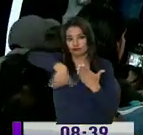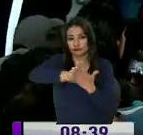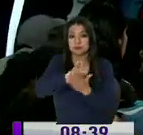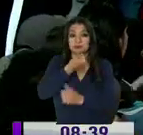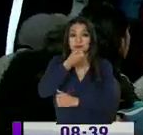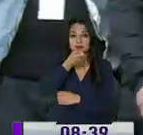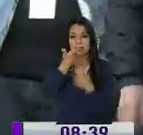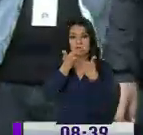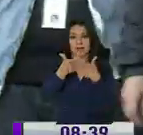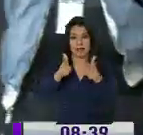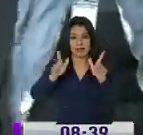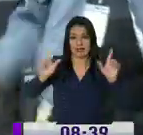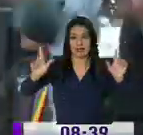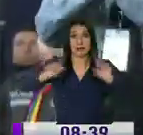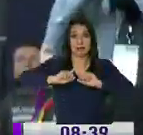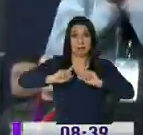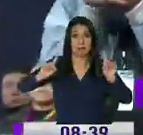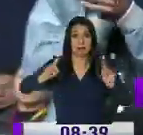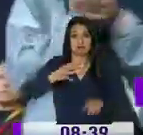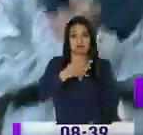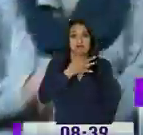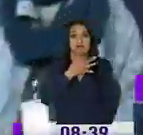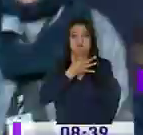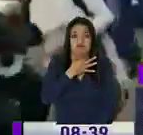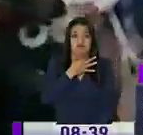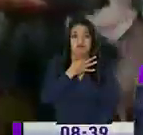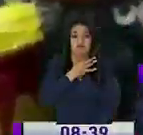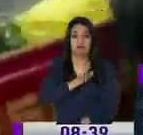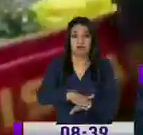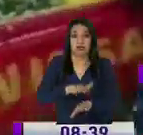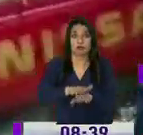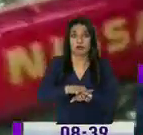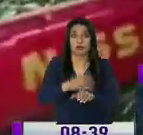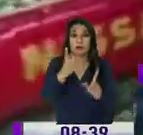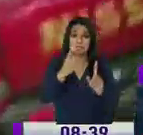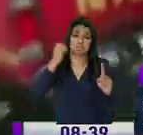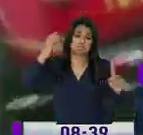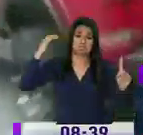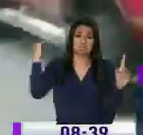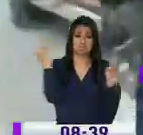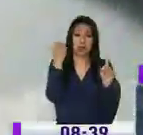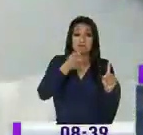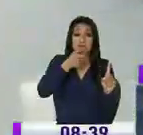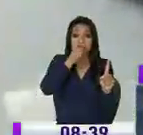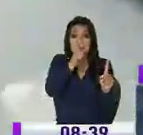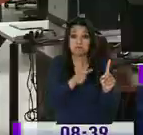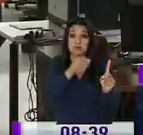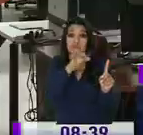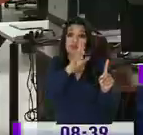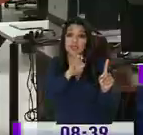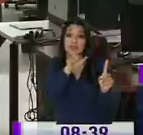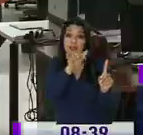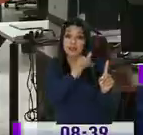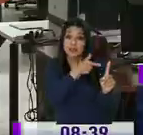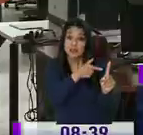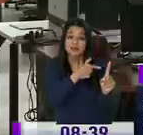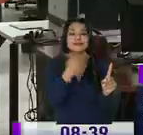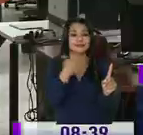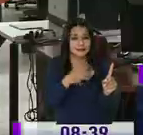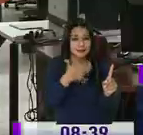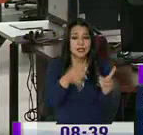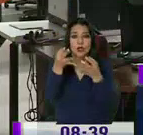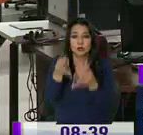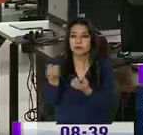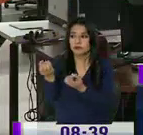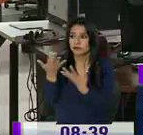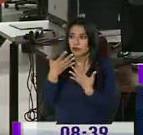liberados. Sin embargo, el temor permanecía, sobre todo por la agresión que había sufrido el reportero Freddy Paredes. Y bueno, cuando nos enteramos